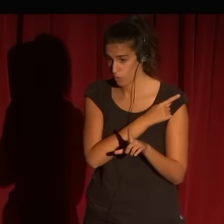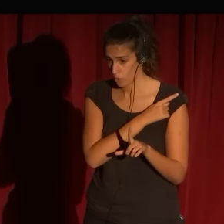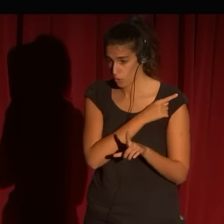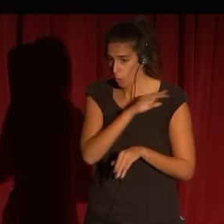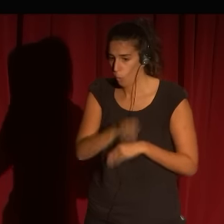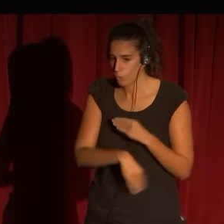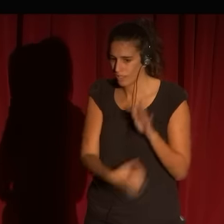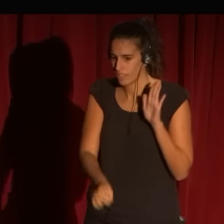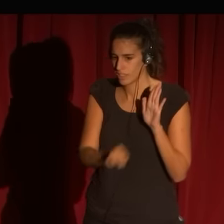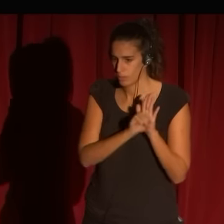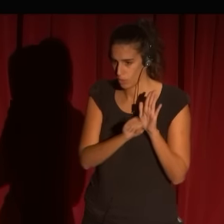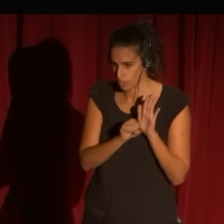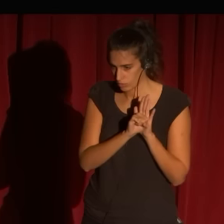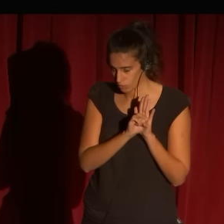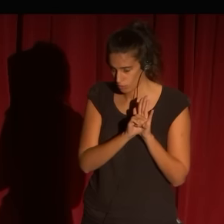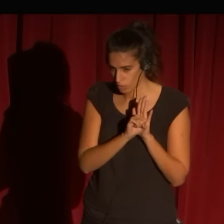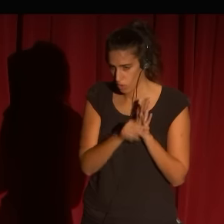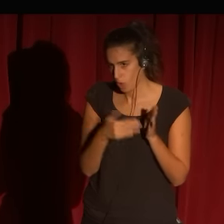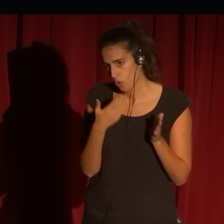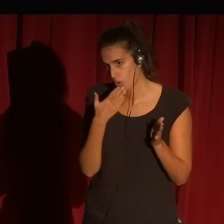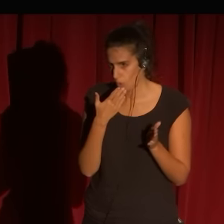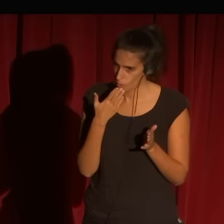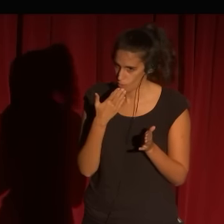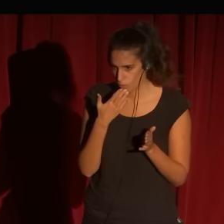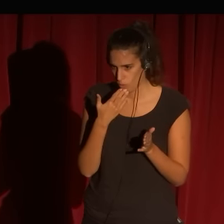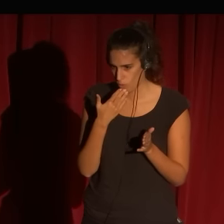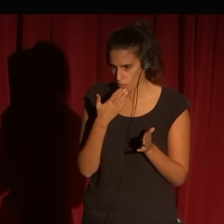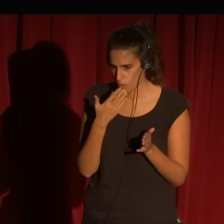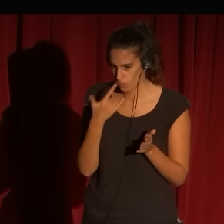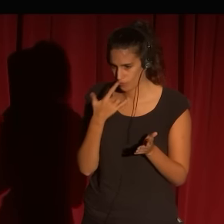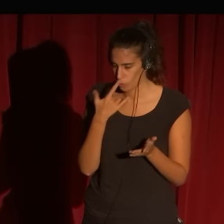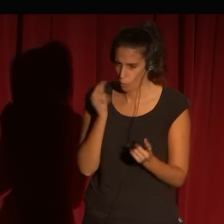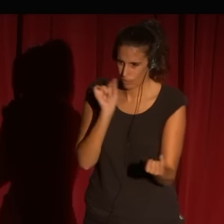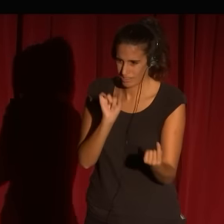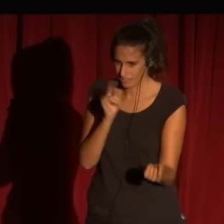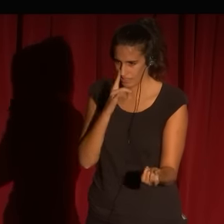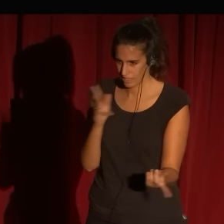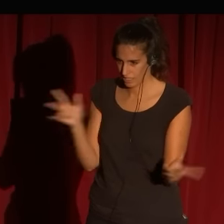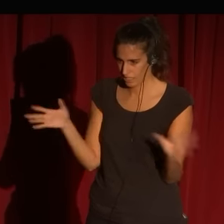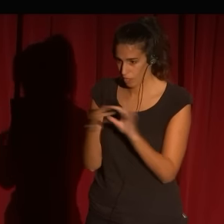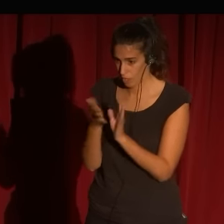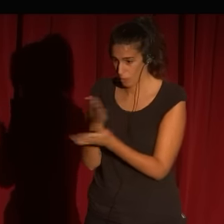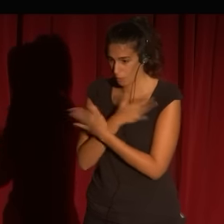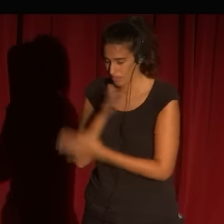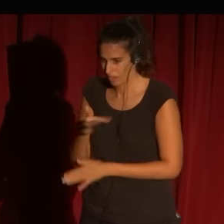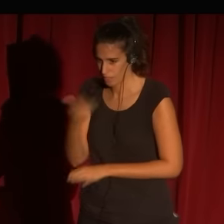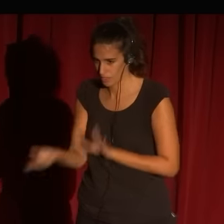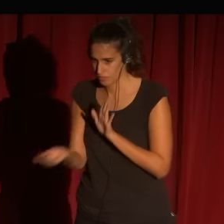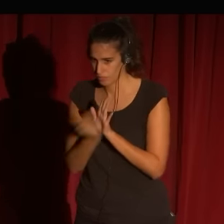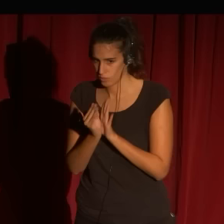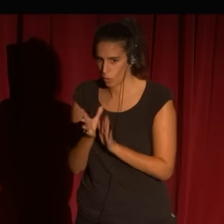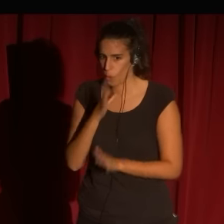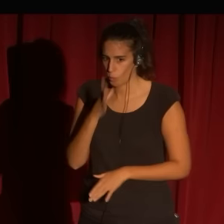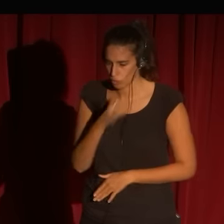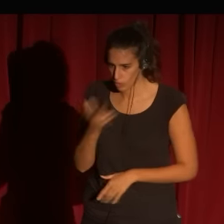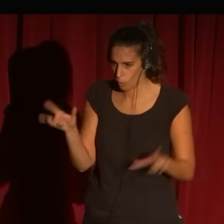utiliza esto igual que esto como símbolo de exceso que contrasta con el comportamiento de la virgen o si este es el motivo del cuadro y esto